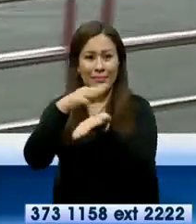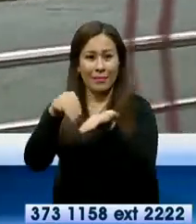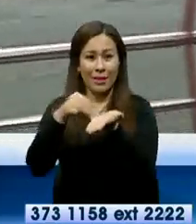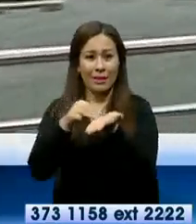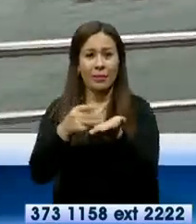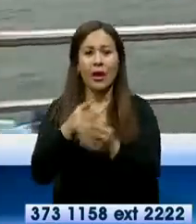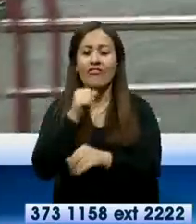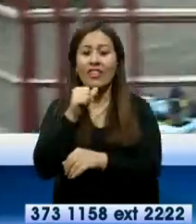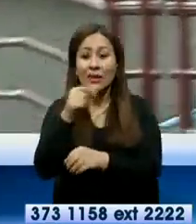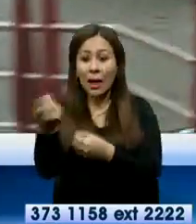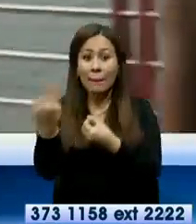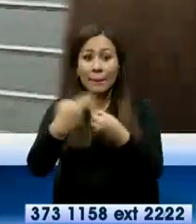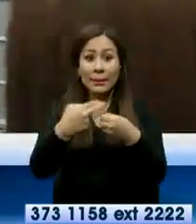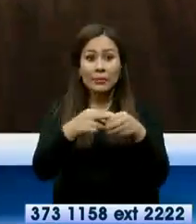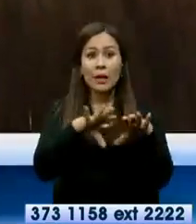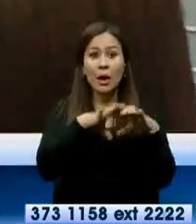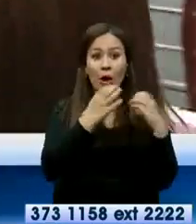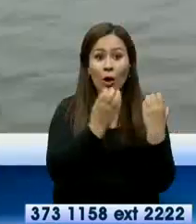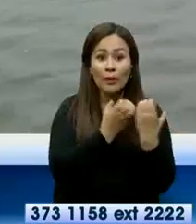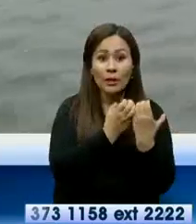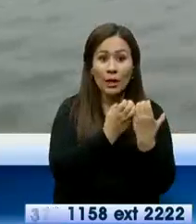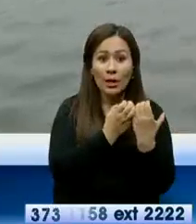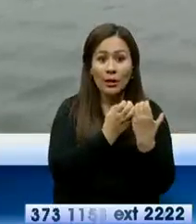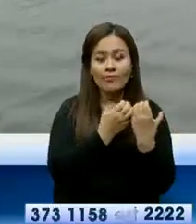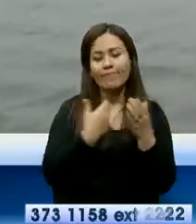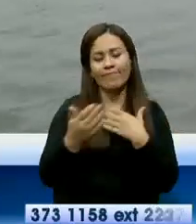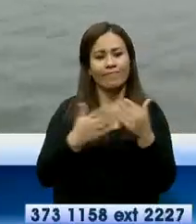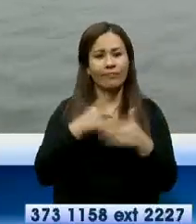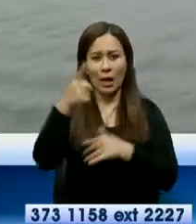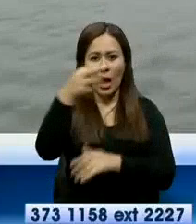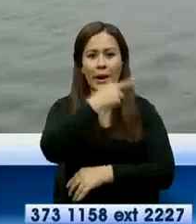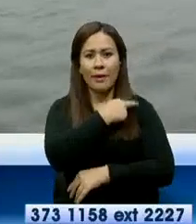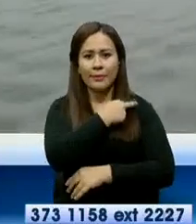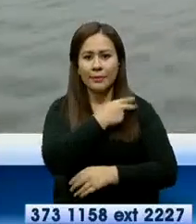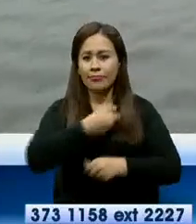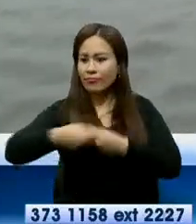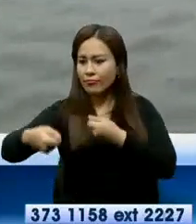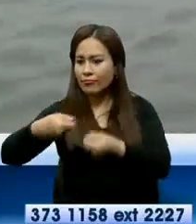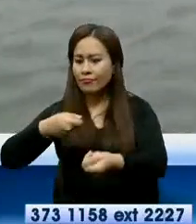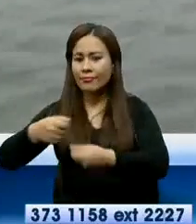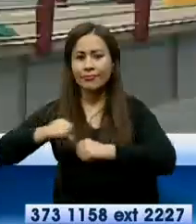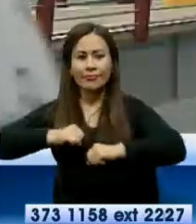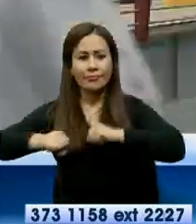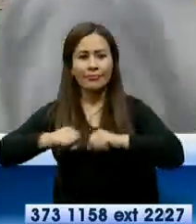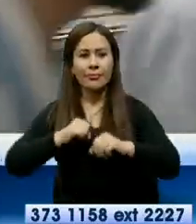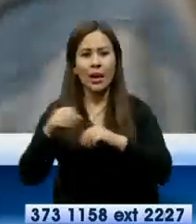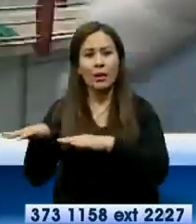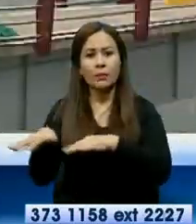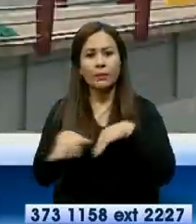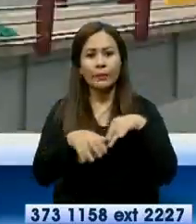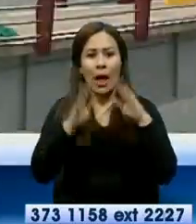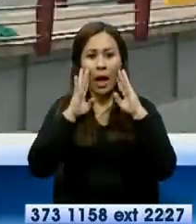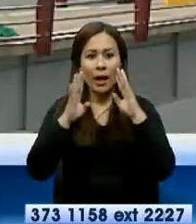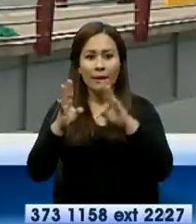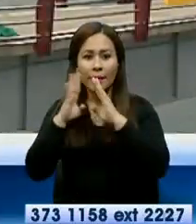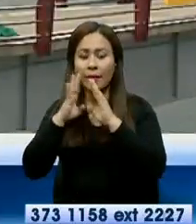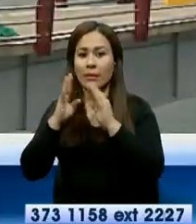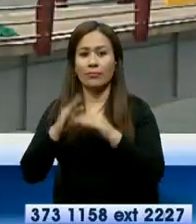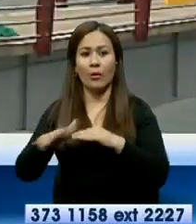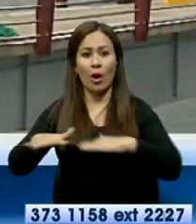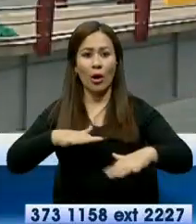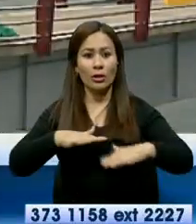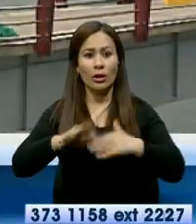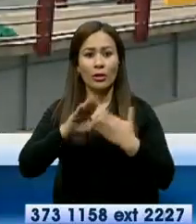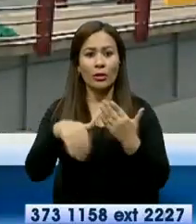no formen parte del comité, para lo cual ejercerá todas las acciones de articulación, concentración y